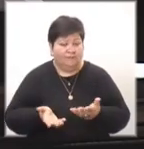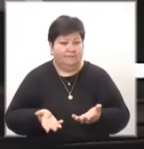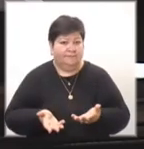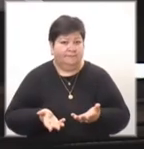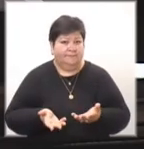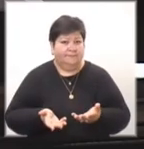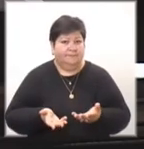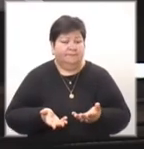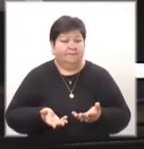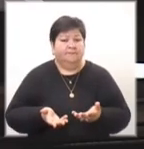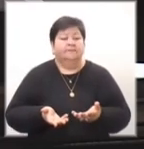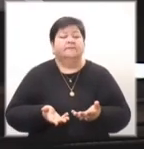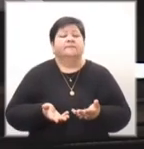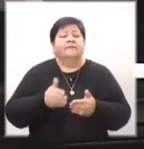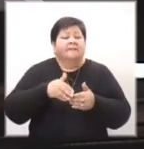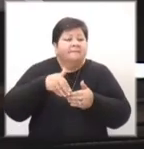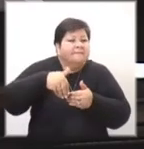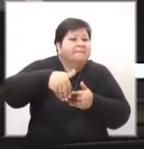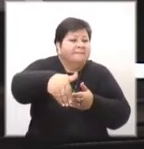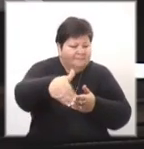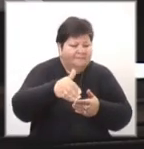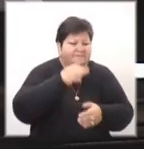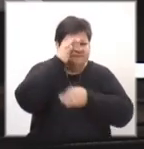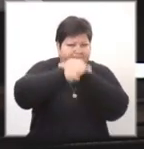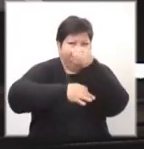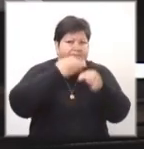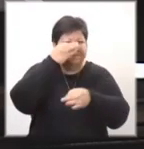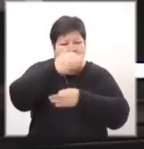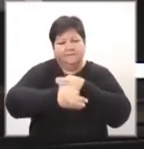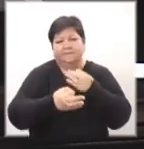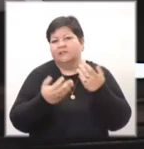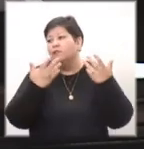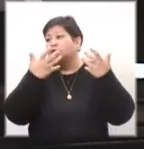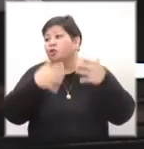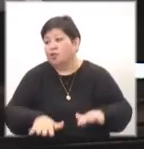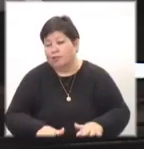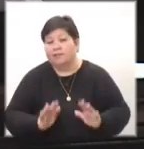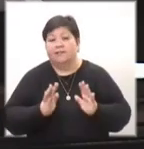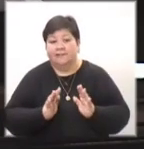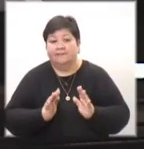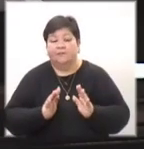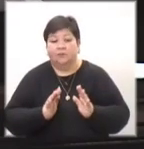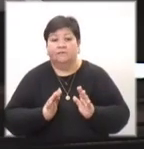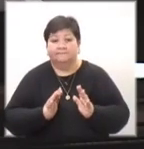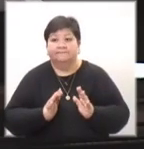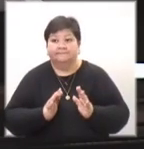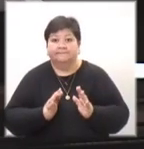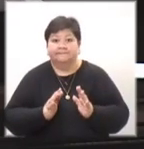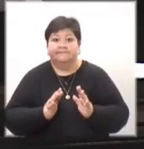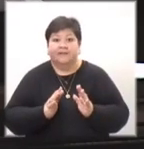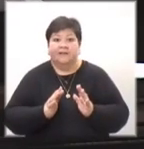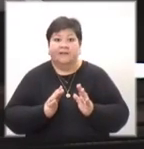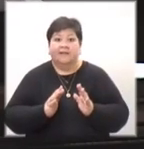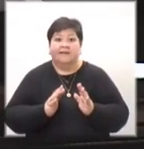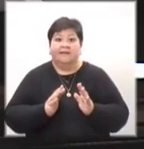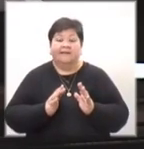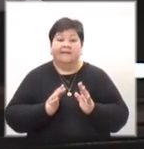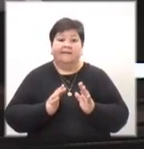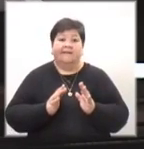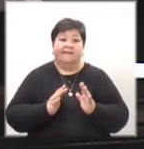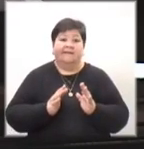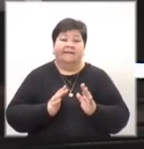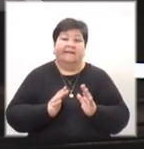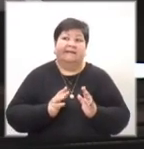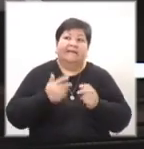extenderemos sobre este punto más adelante, pero no queremos dejar de mencionar que al día de hoy nos enfrentamos a un